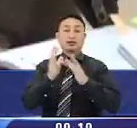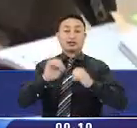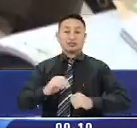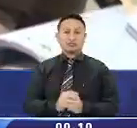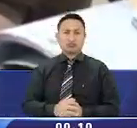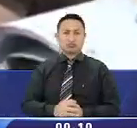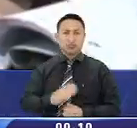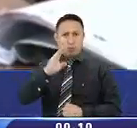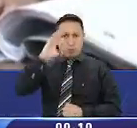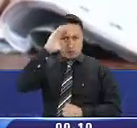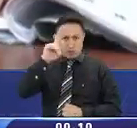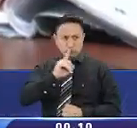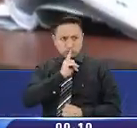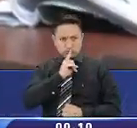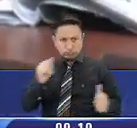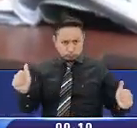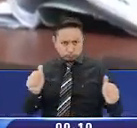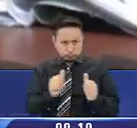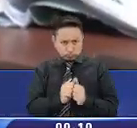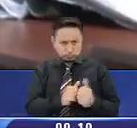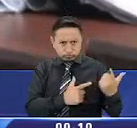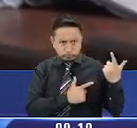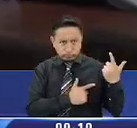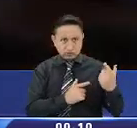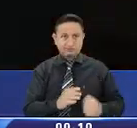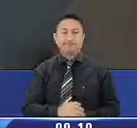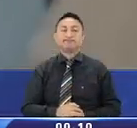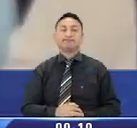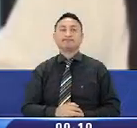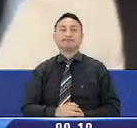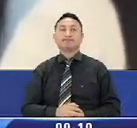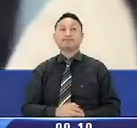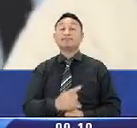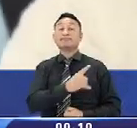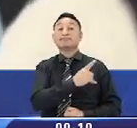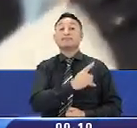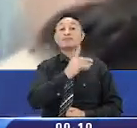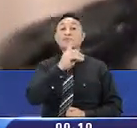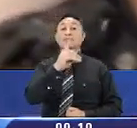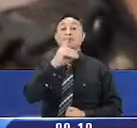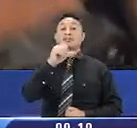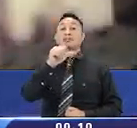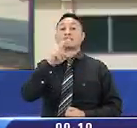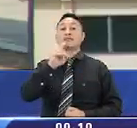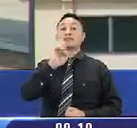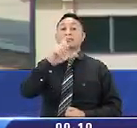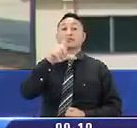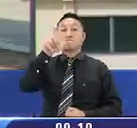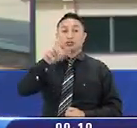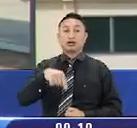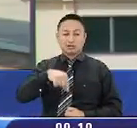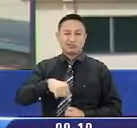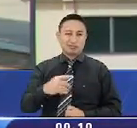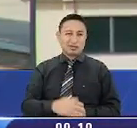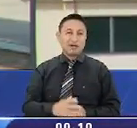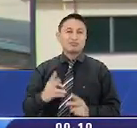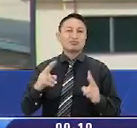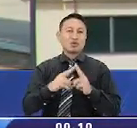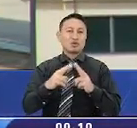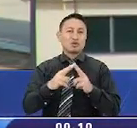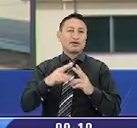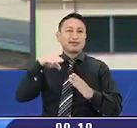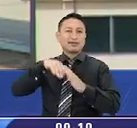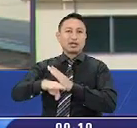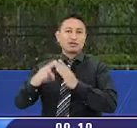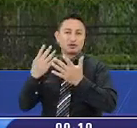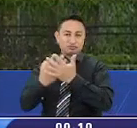un estricto operativo de seguridad. Daniel Salcedo se suma a la nómina de personajes conocidos que también se encuentran